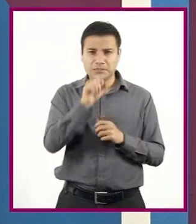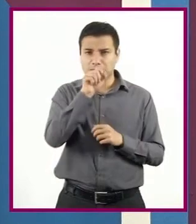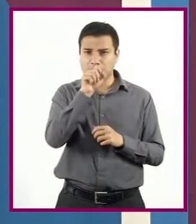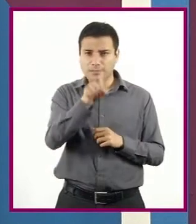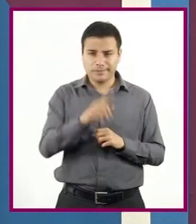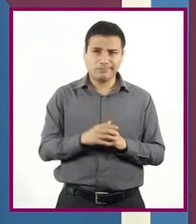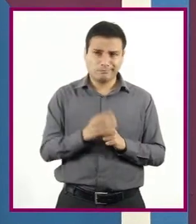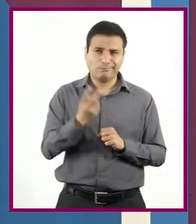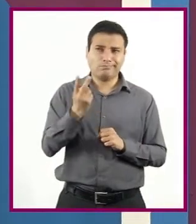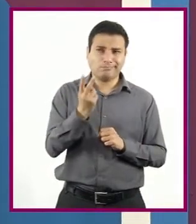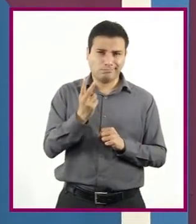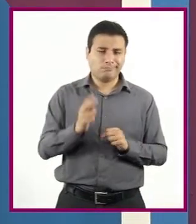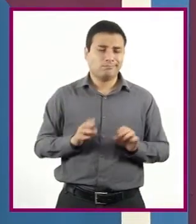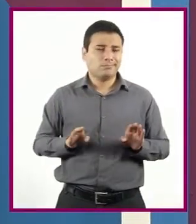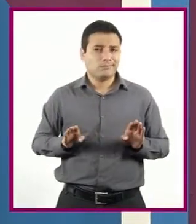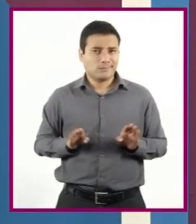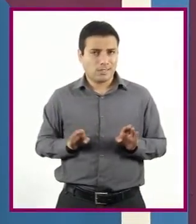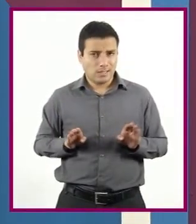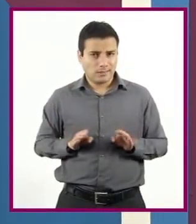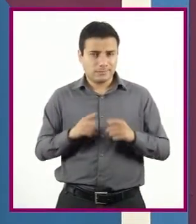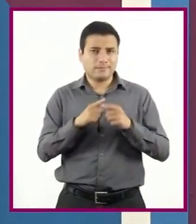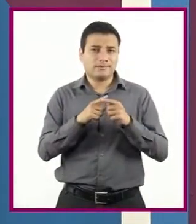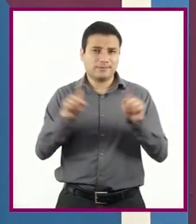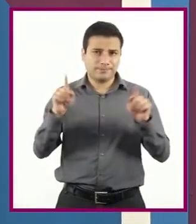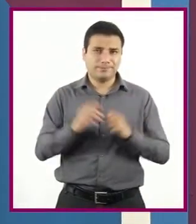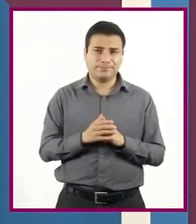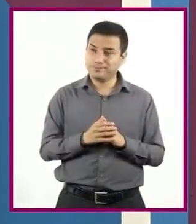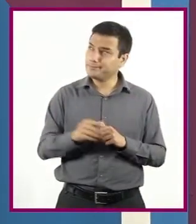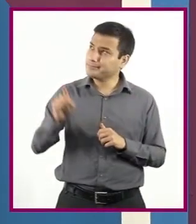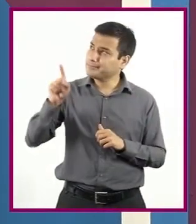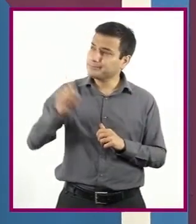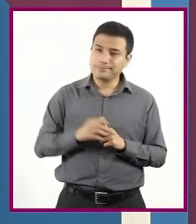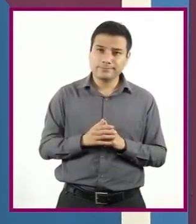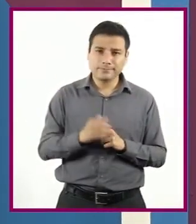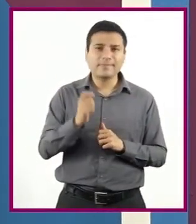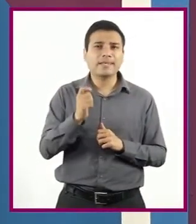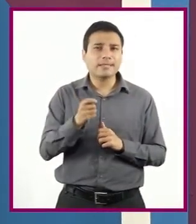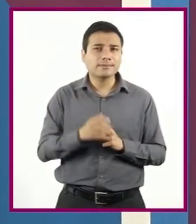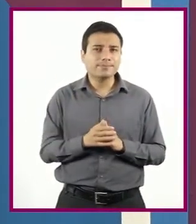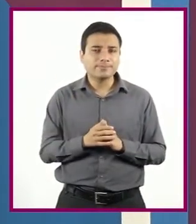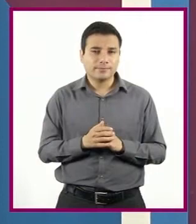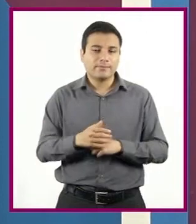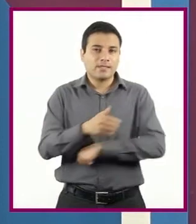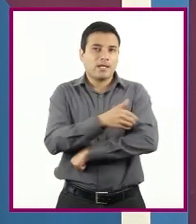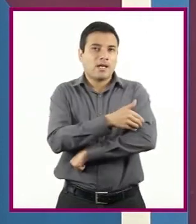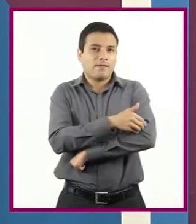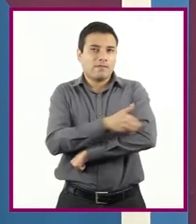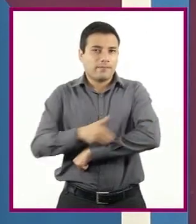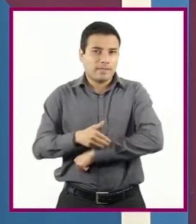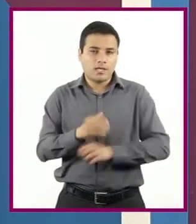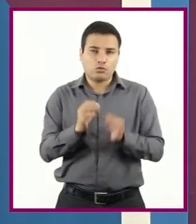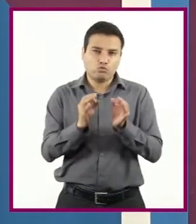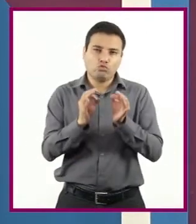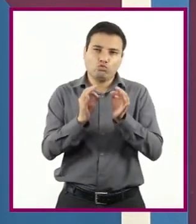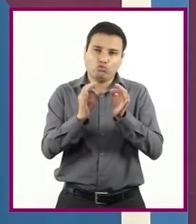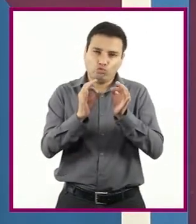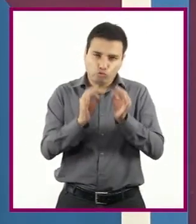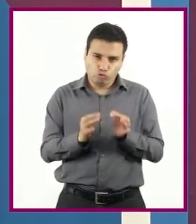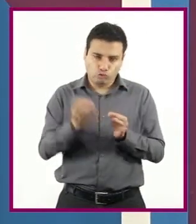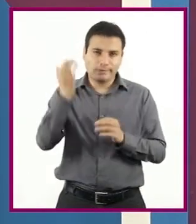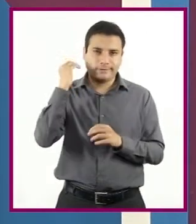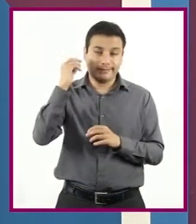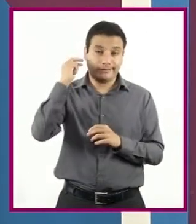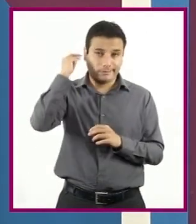diferencia. Por un lado, los tlazopipiltin eran aquellos nobles descendentes de los diferentes tlatoanis de